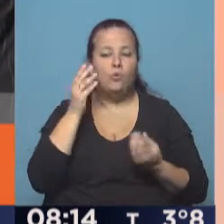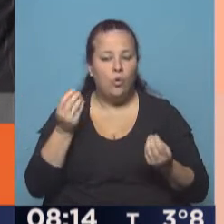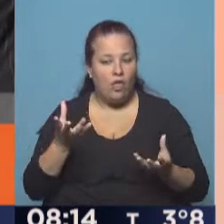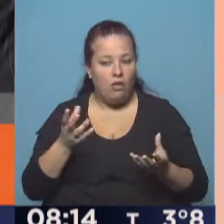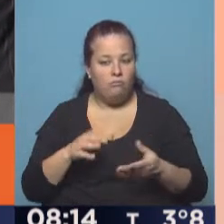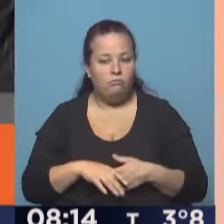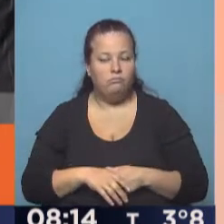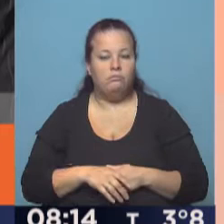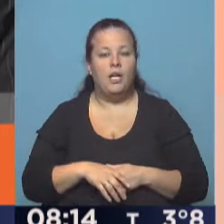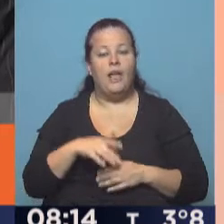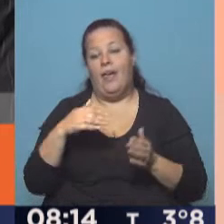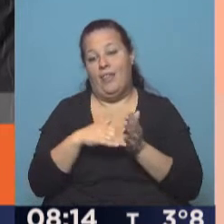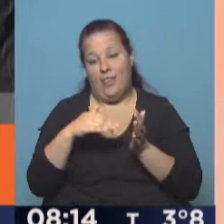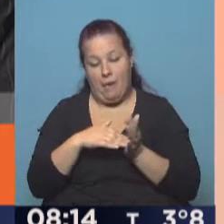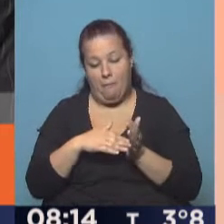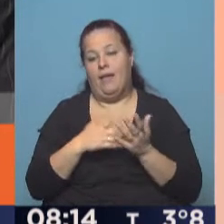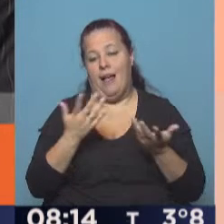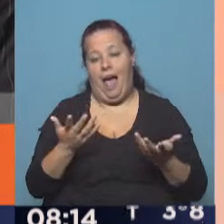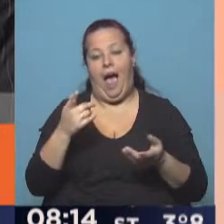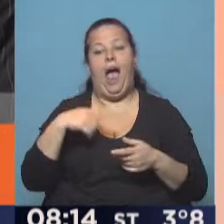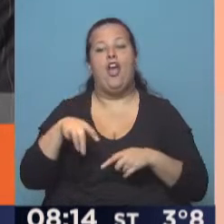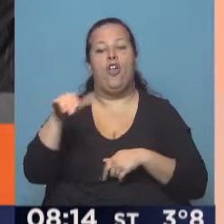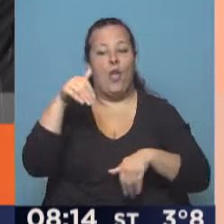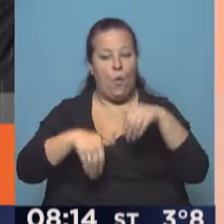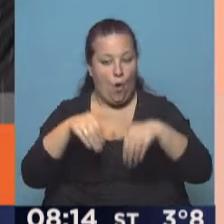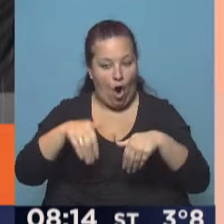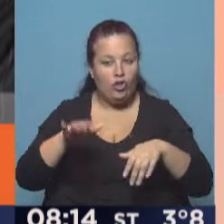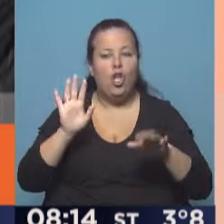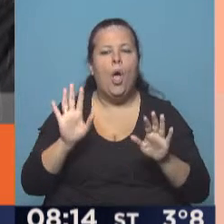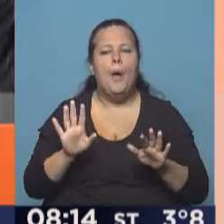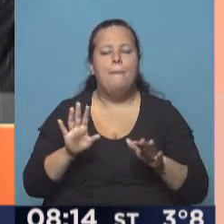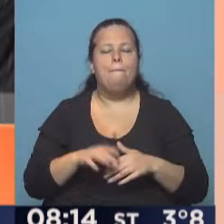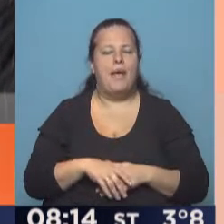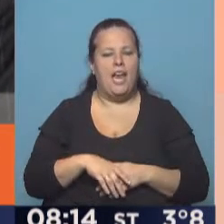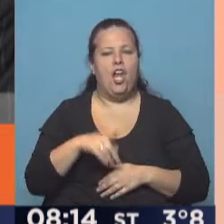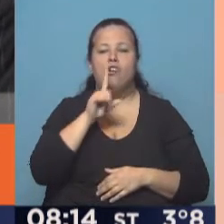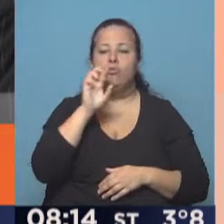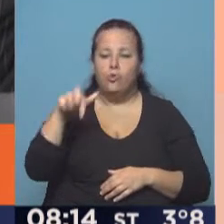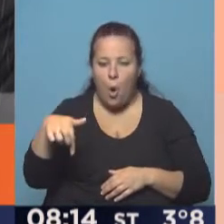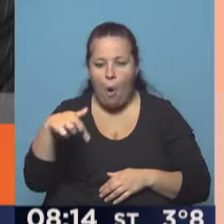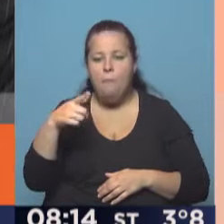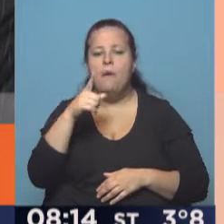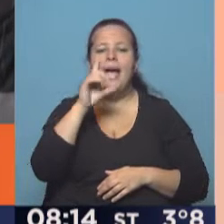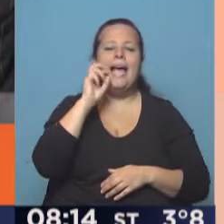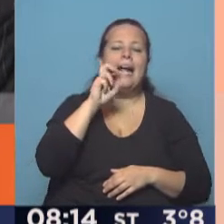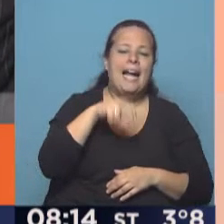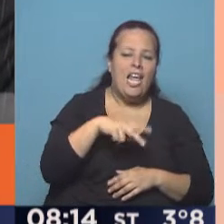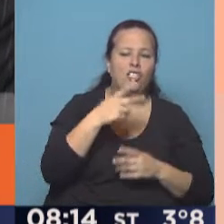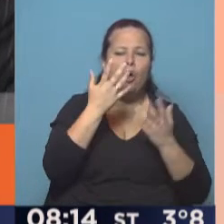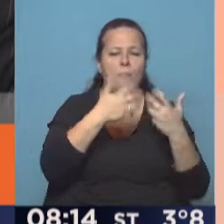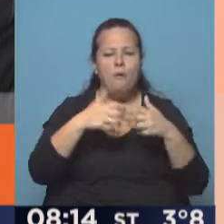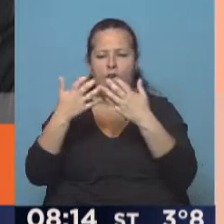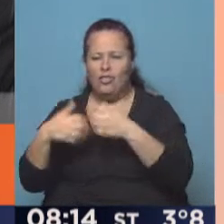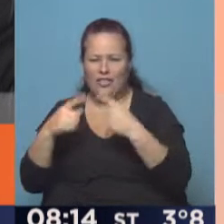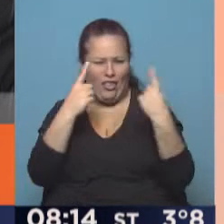Unidos va a depender mucho, obviamente, de las elecciones, pero será Donald Trump, será Hillary Clinton, dos proyectos